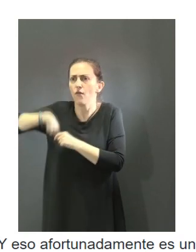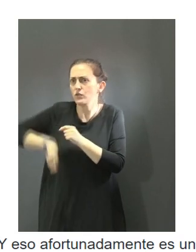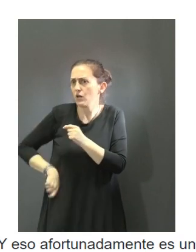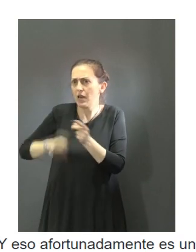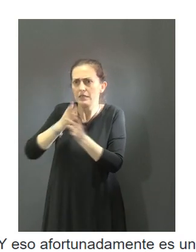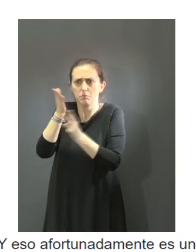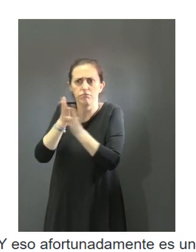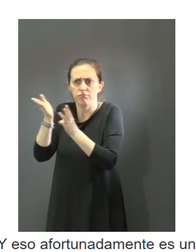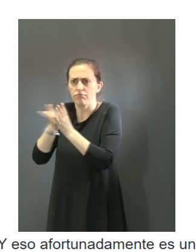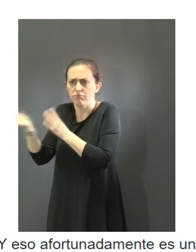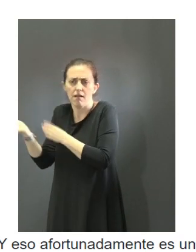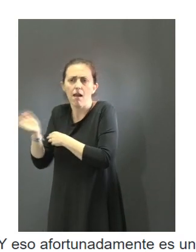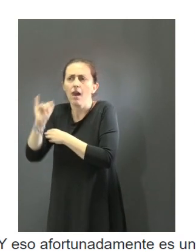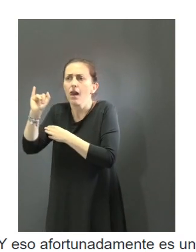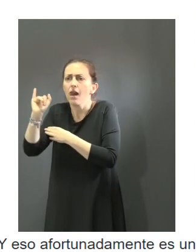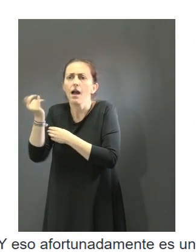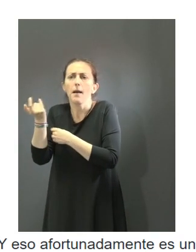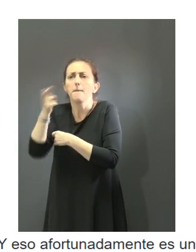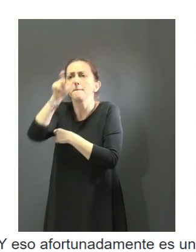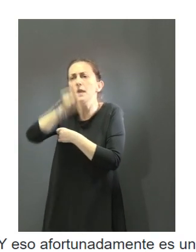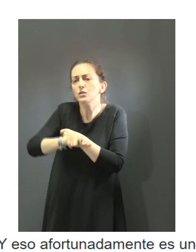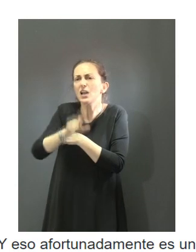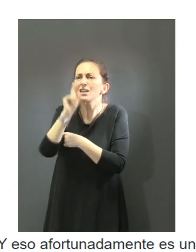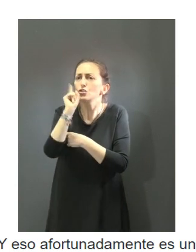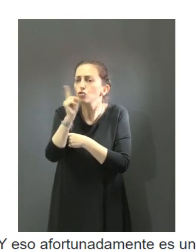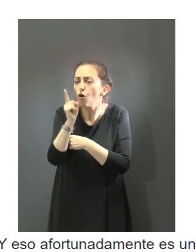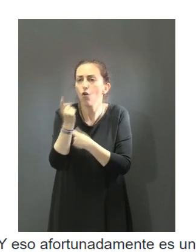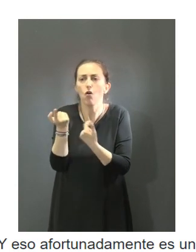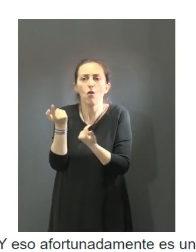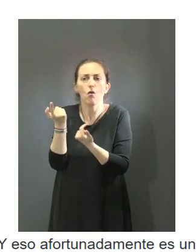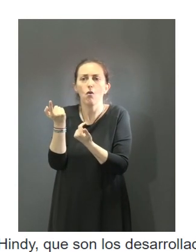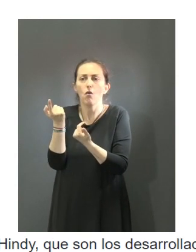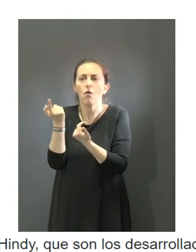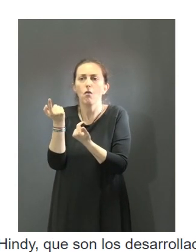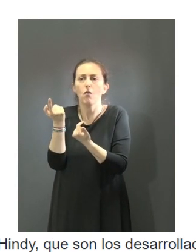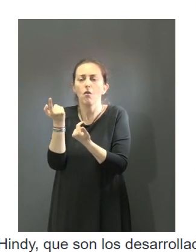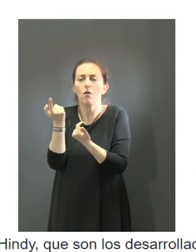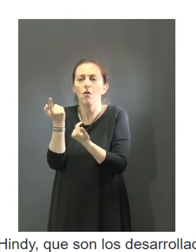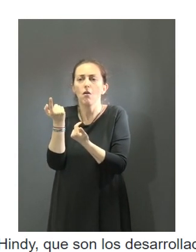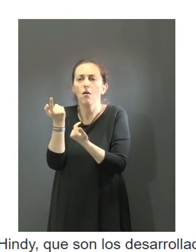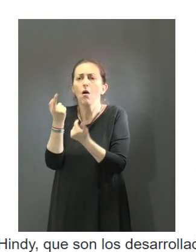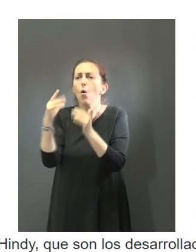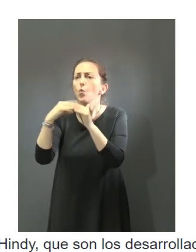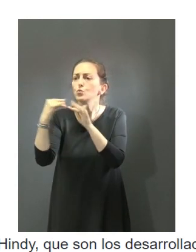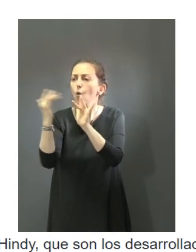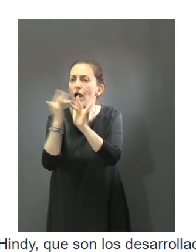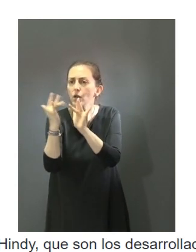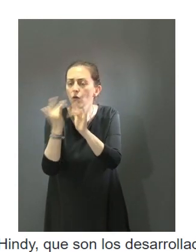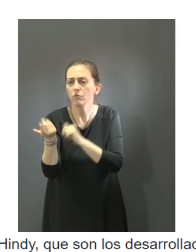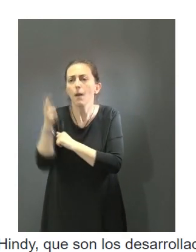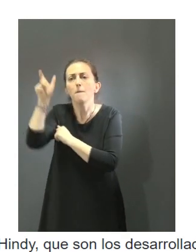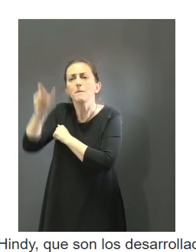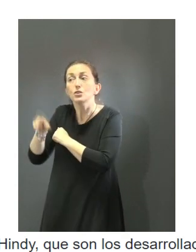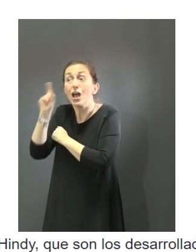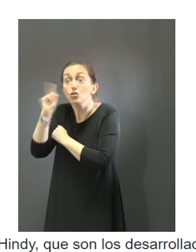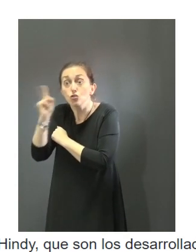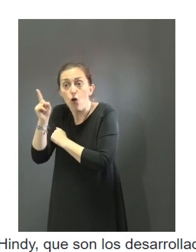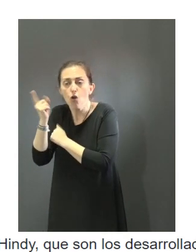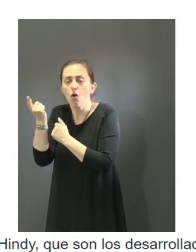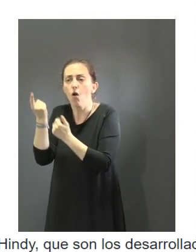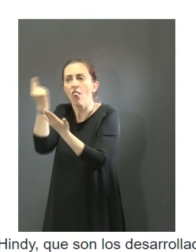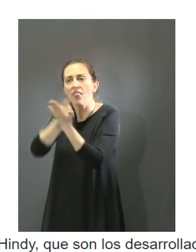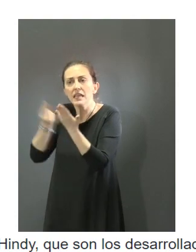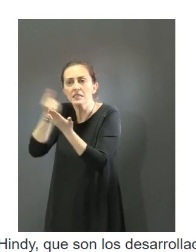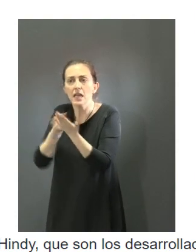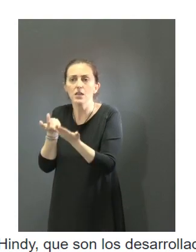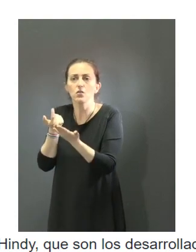diseño de videojuegos, tienen personas que solo se dedican a la interacción con el usuario, personas que solo se dedican al